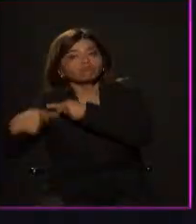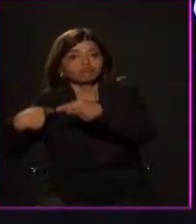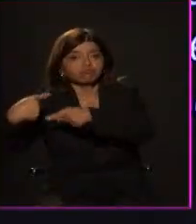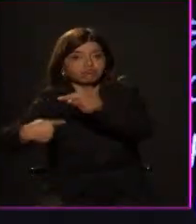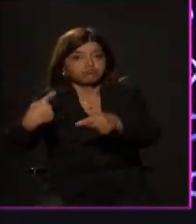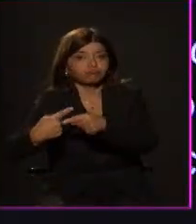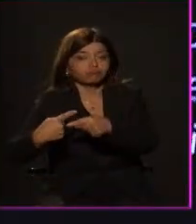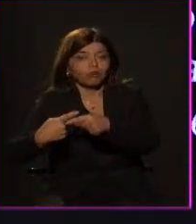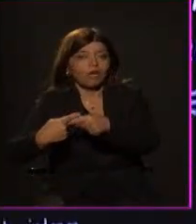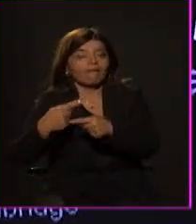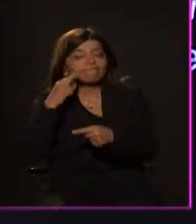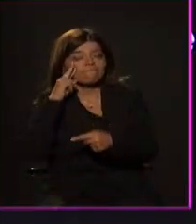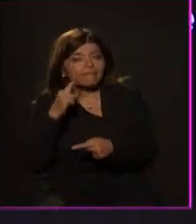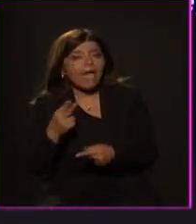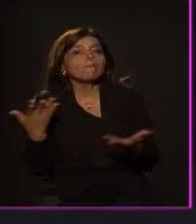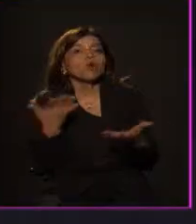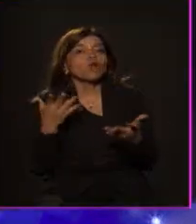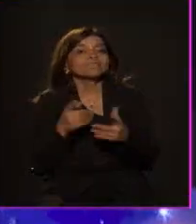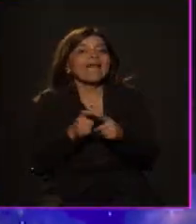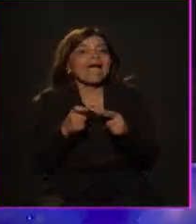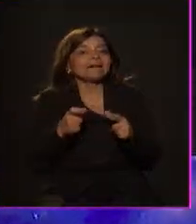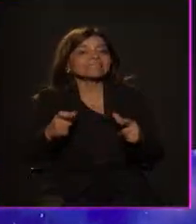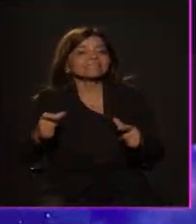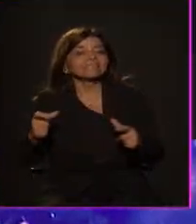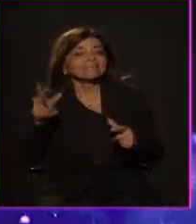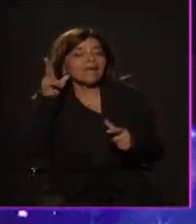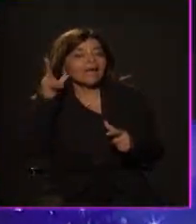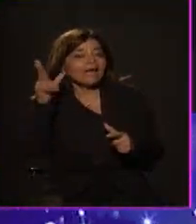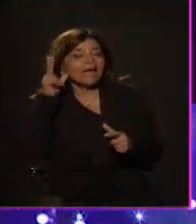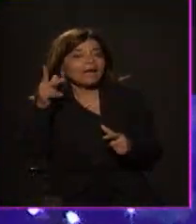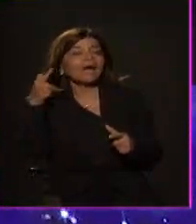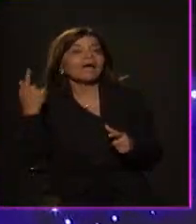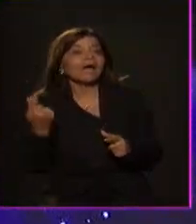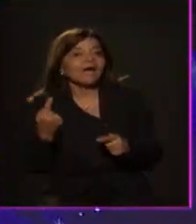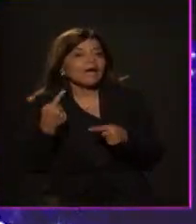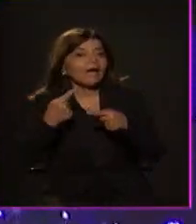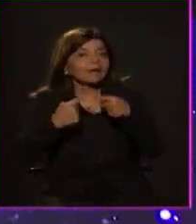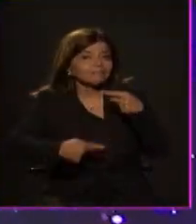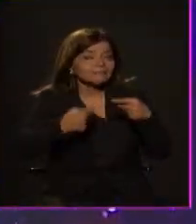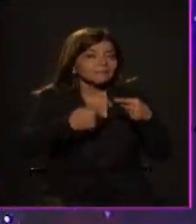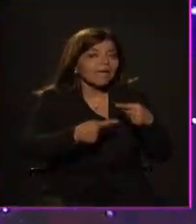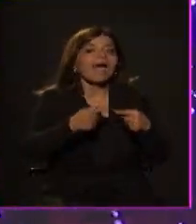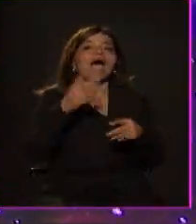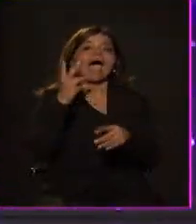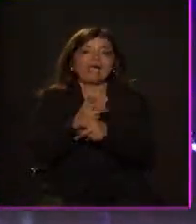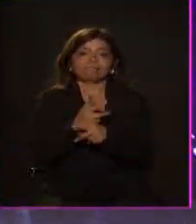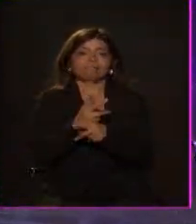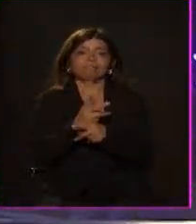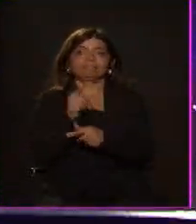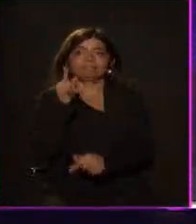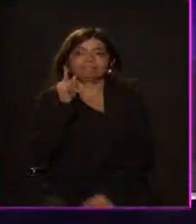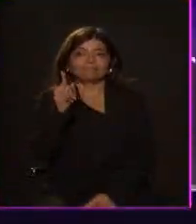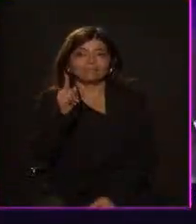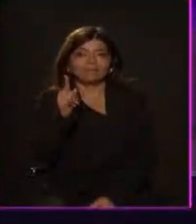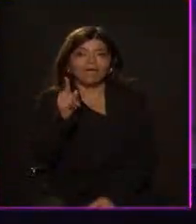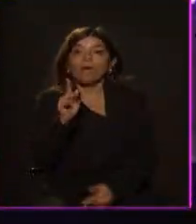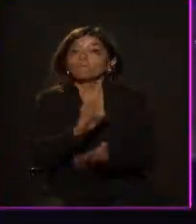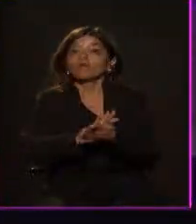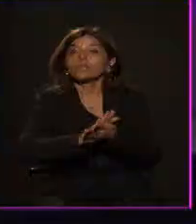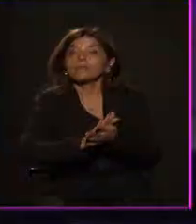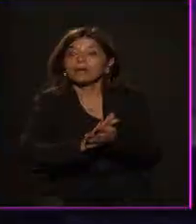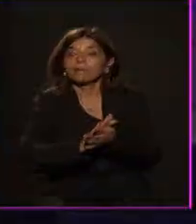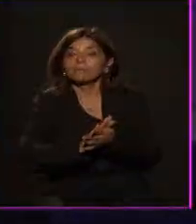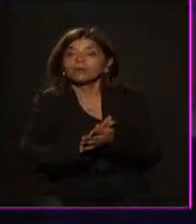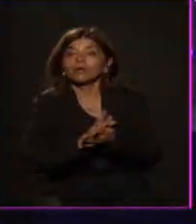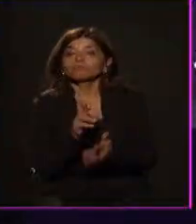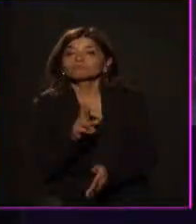si hay algo interesante en esa señal. Y efectivamente encontraron una fuente astrofísica que tenía un pulso de milisegundos que